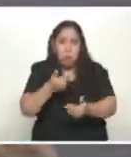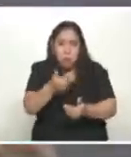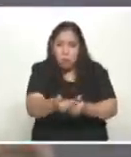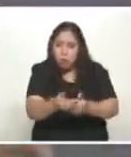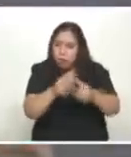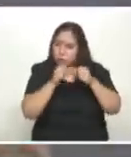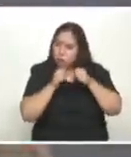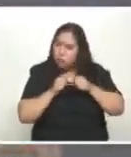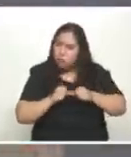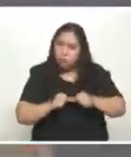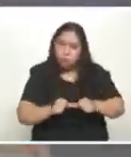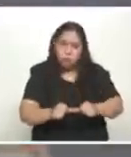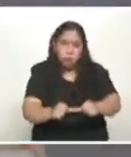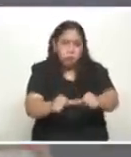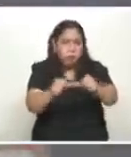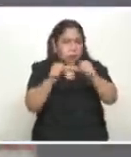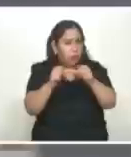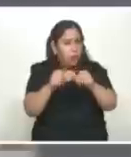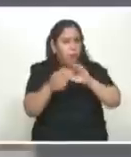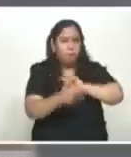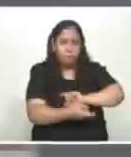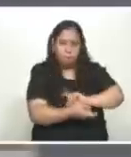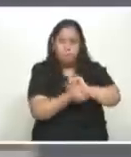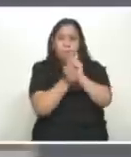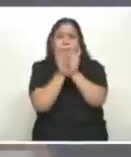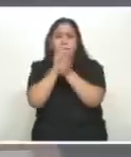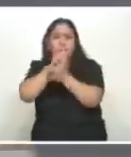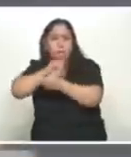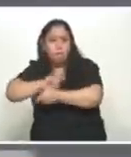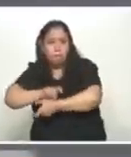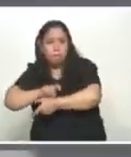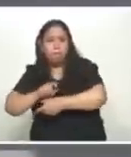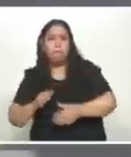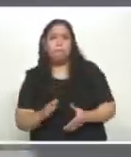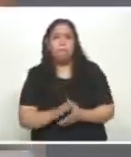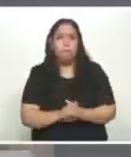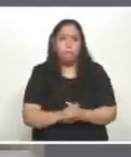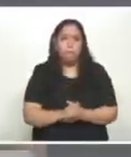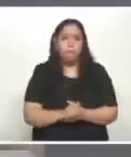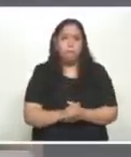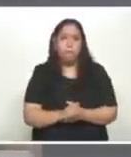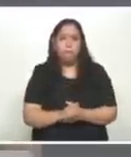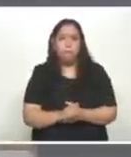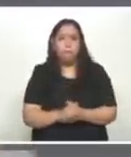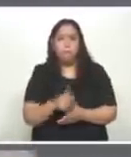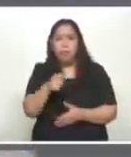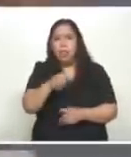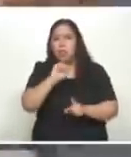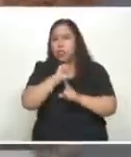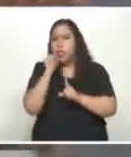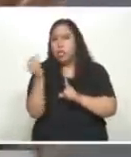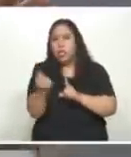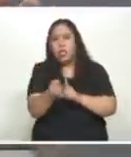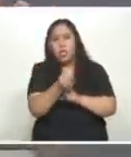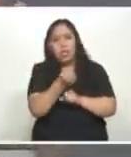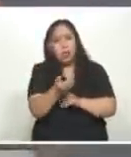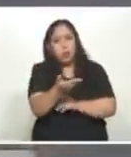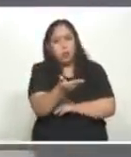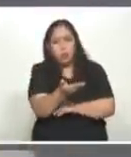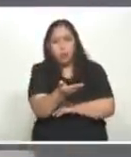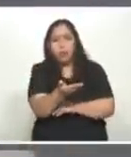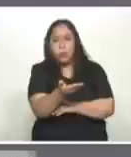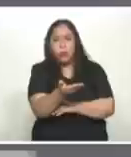permanente de transformación de la sociedad. Muchas veces las sociedades retroceden. Eso pasó en los últimos 12